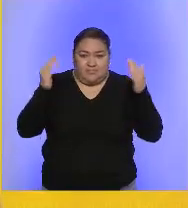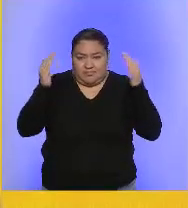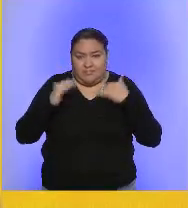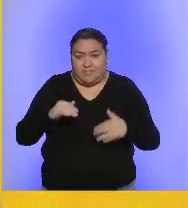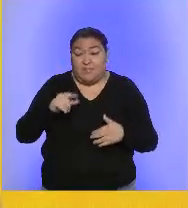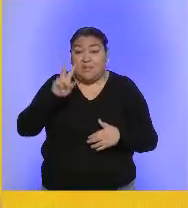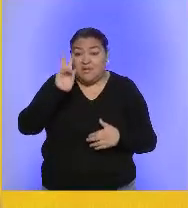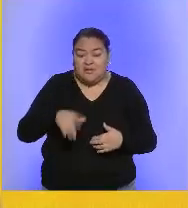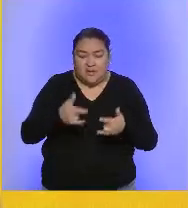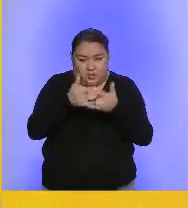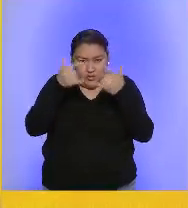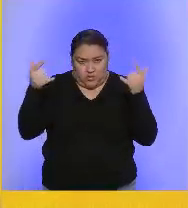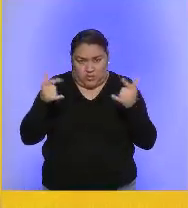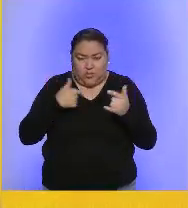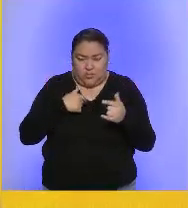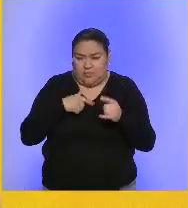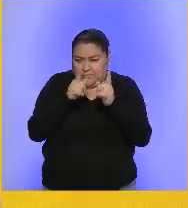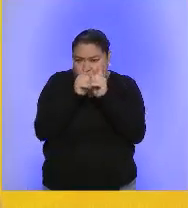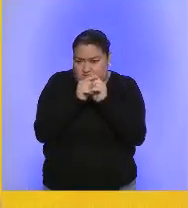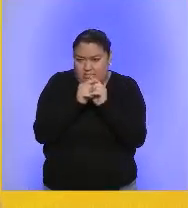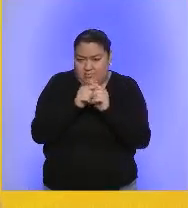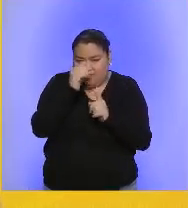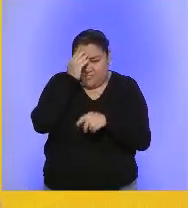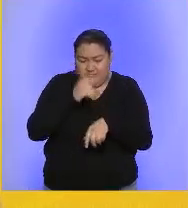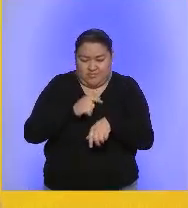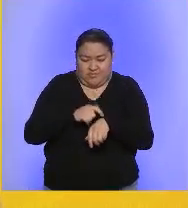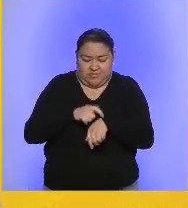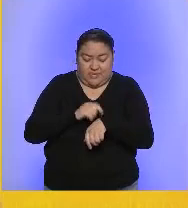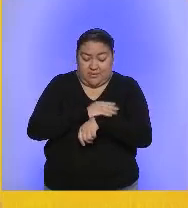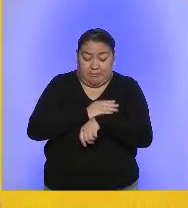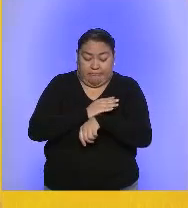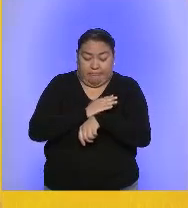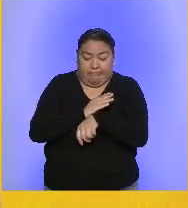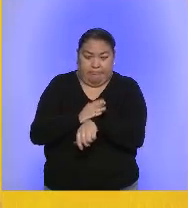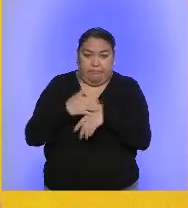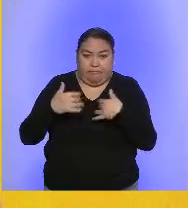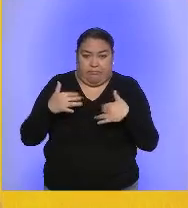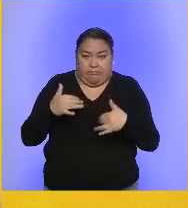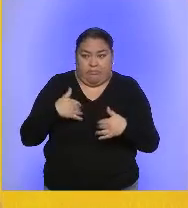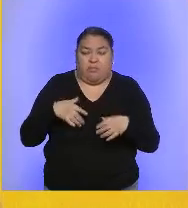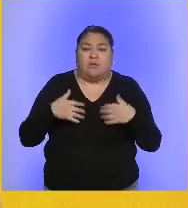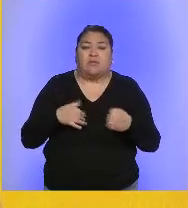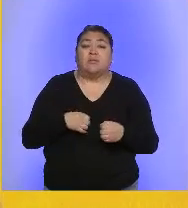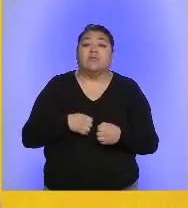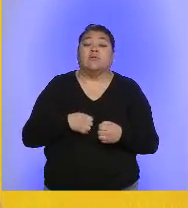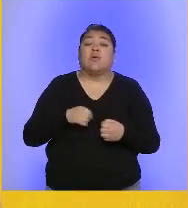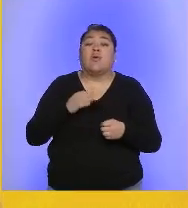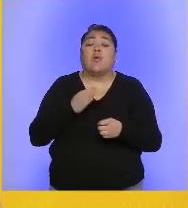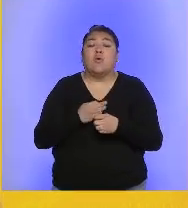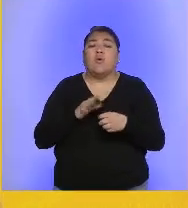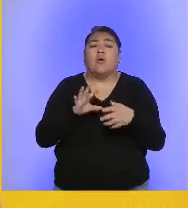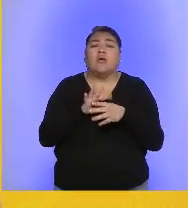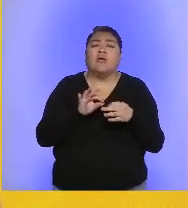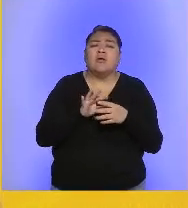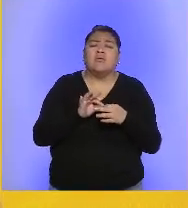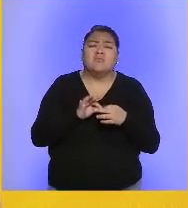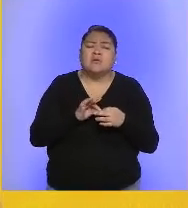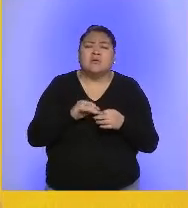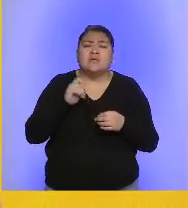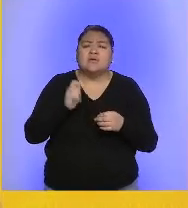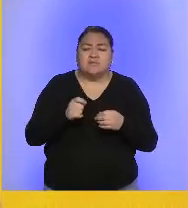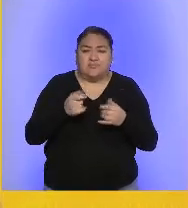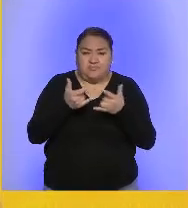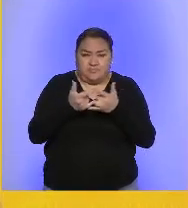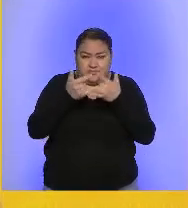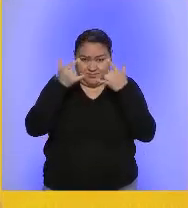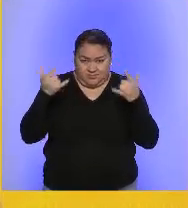porque el dios Crono ya nos está consumiendo, que es el dios del tiempo, otra experiencia que nos da el proceso electoral, que